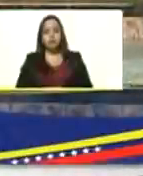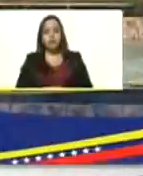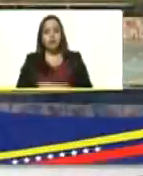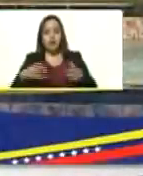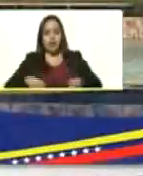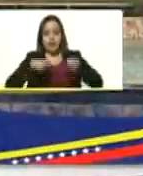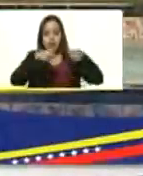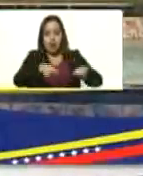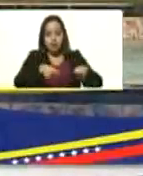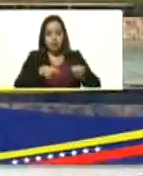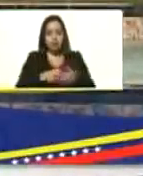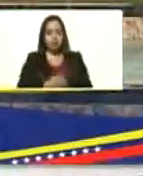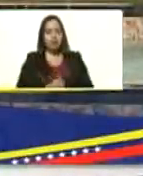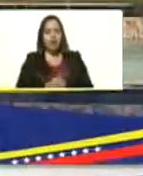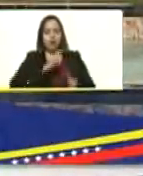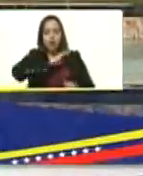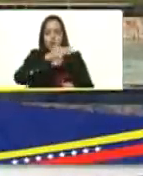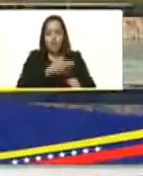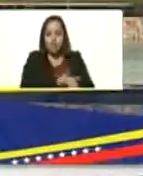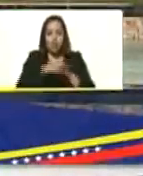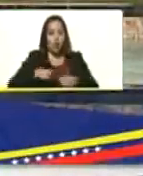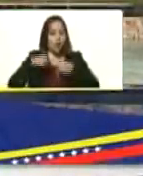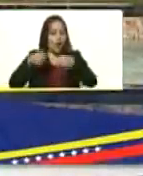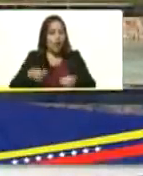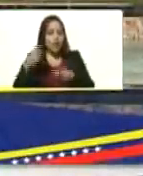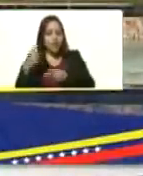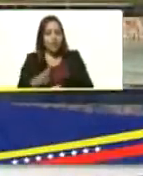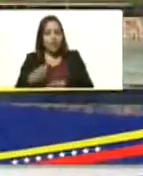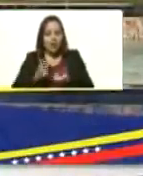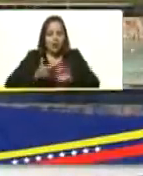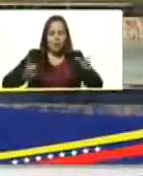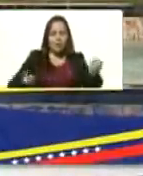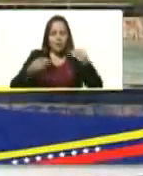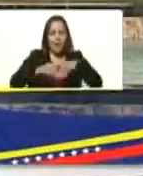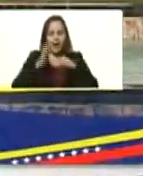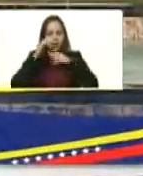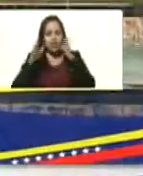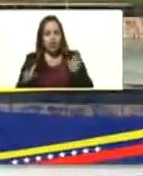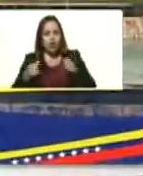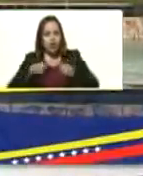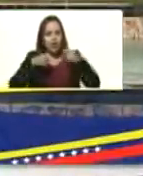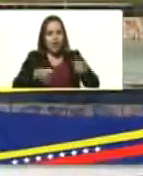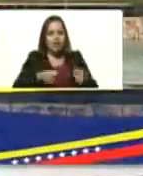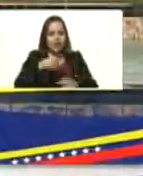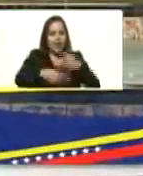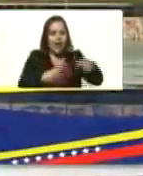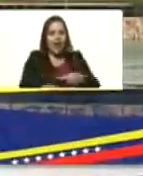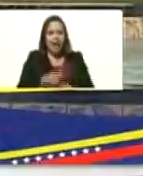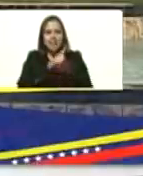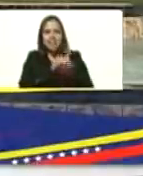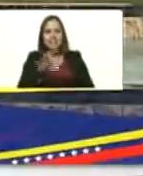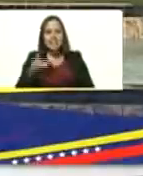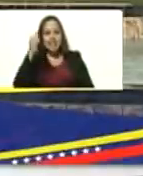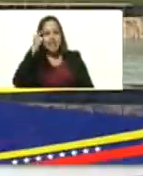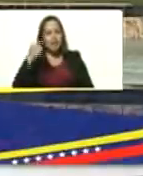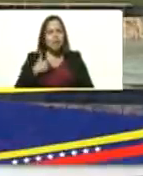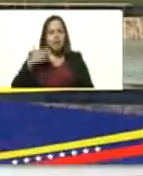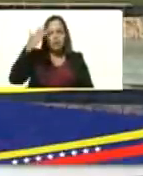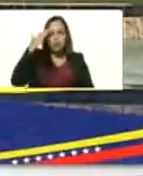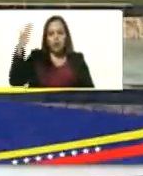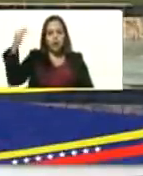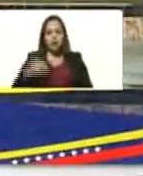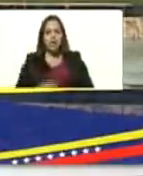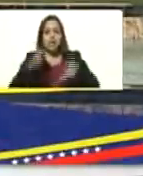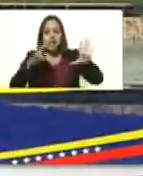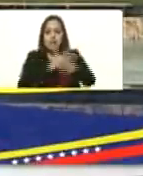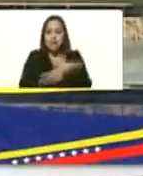para fortalecerlos ampliarlos club cada 15 días es mi sueño 7